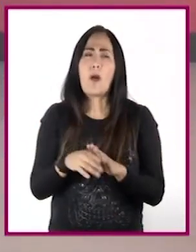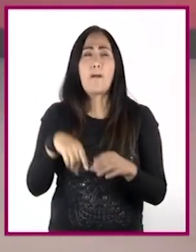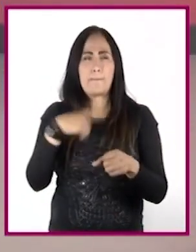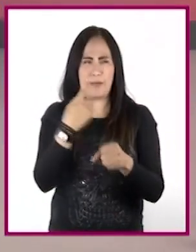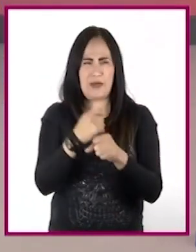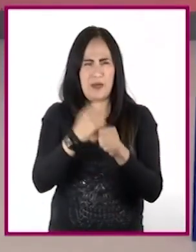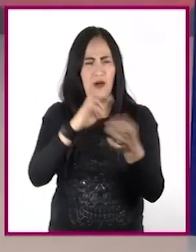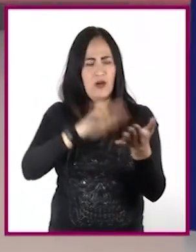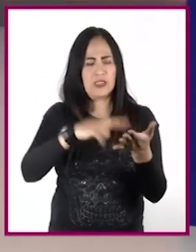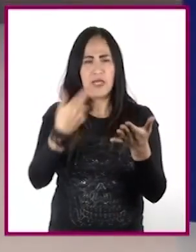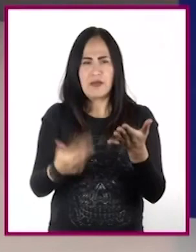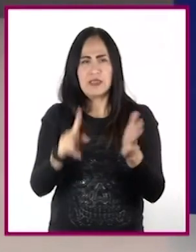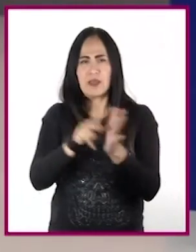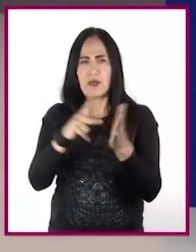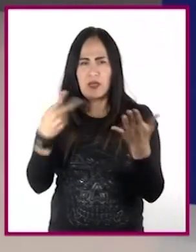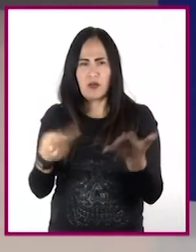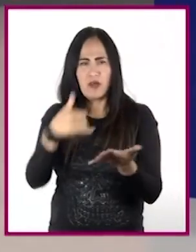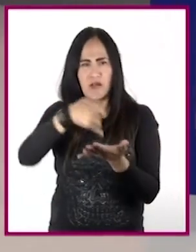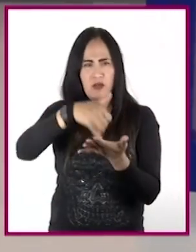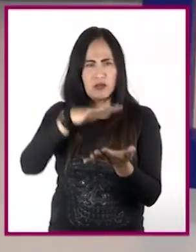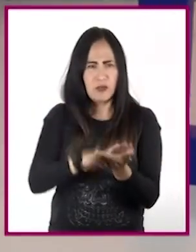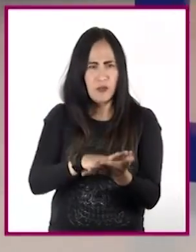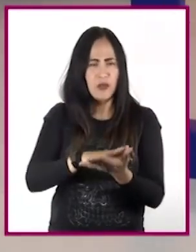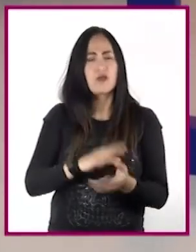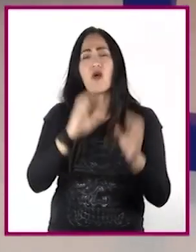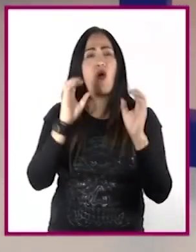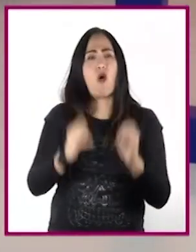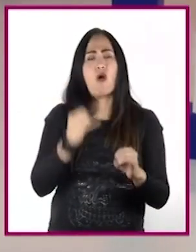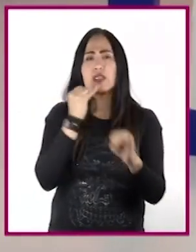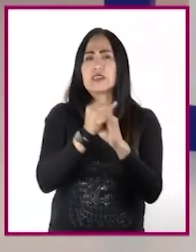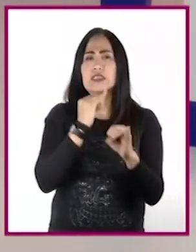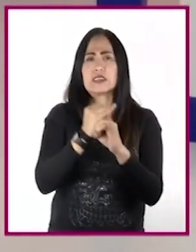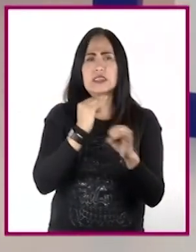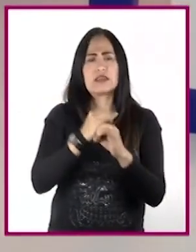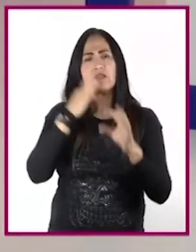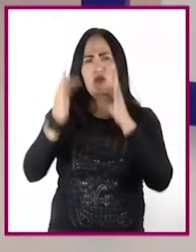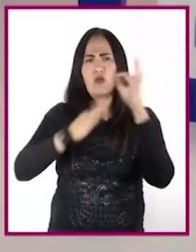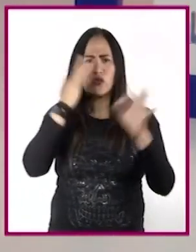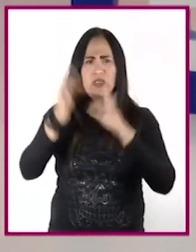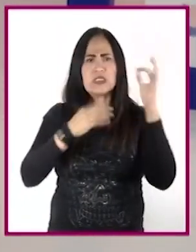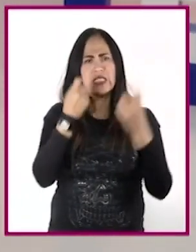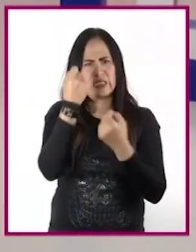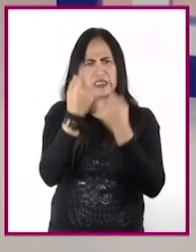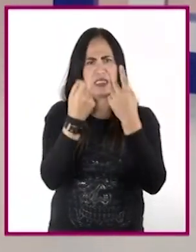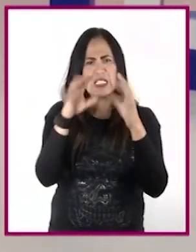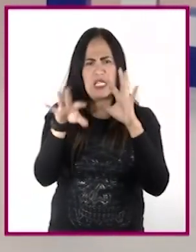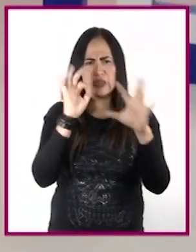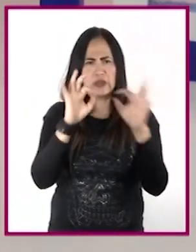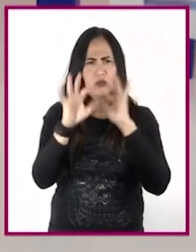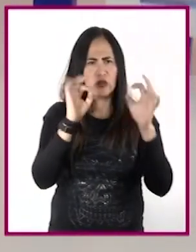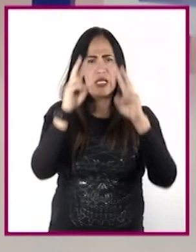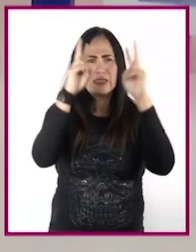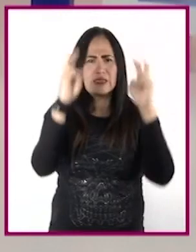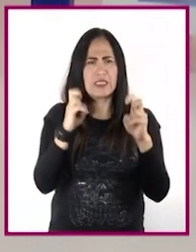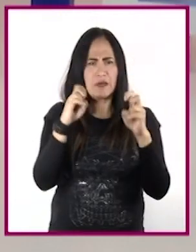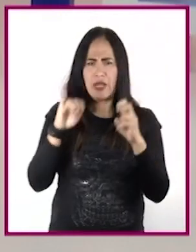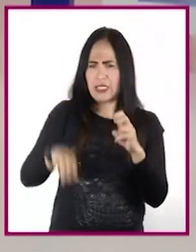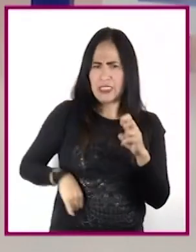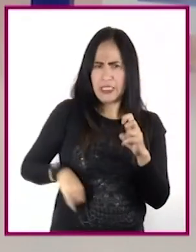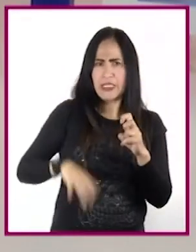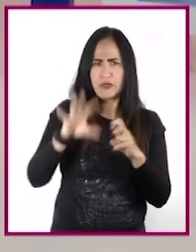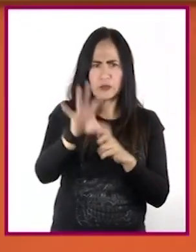en revistas, periódicos impresos o en línea algunas noticias y elijan algún tema de su interés para